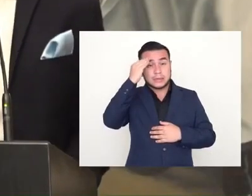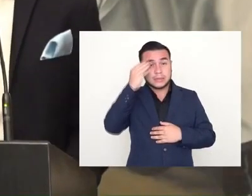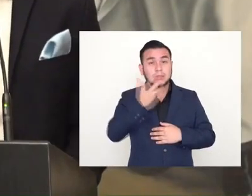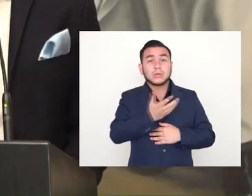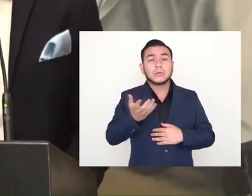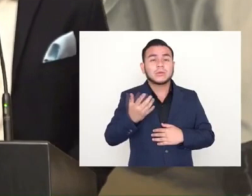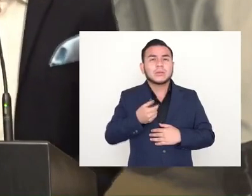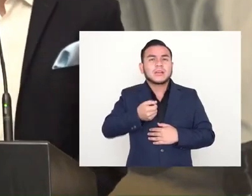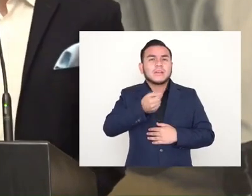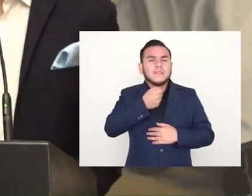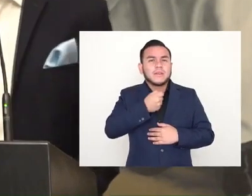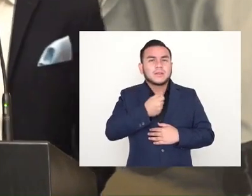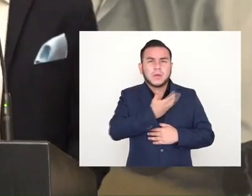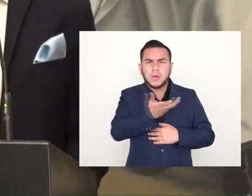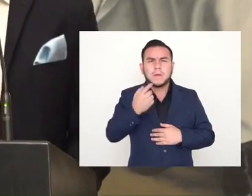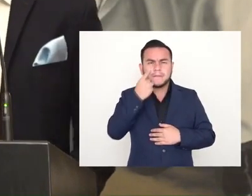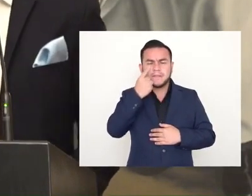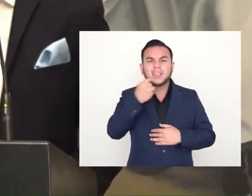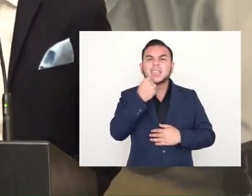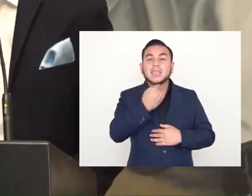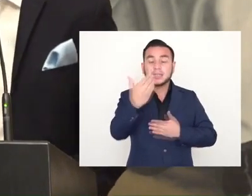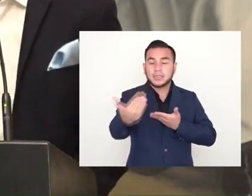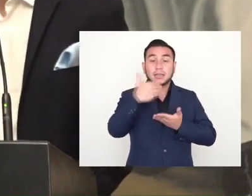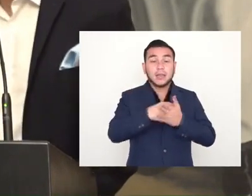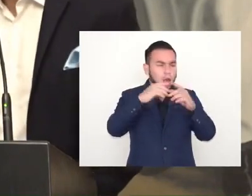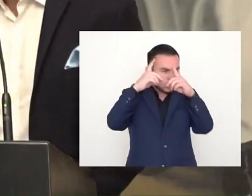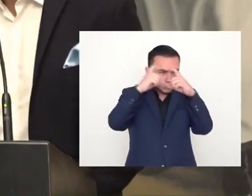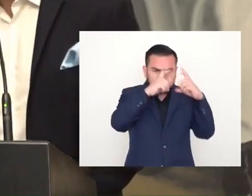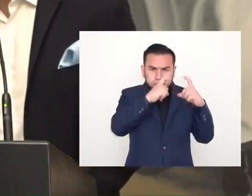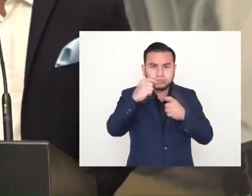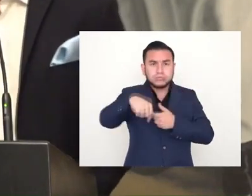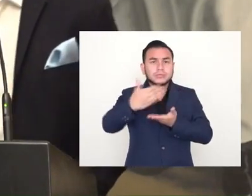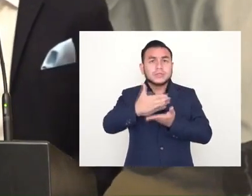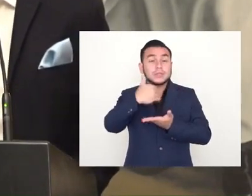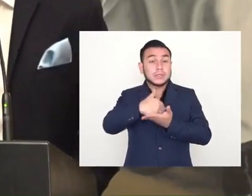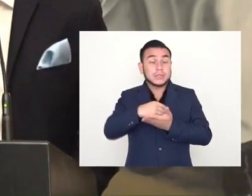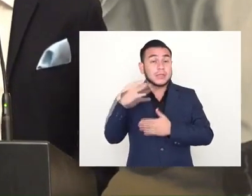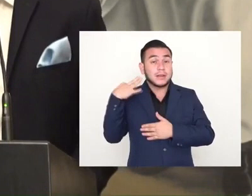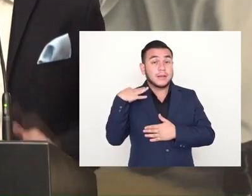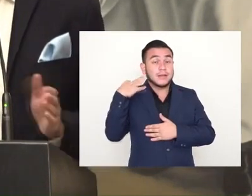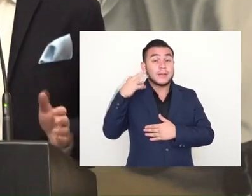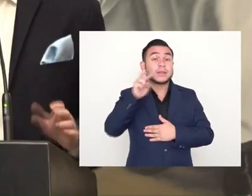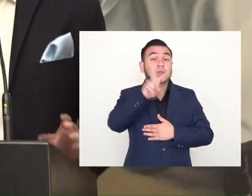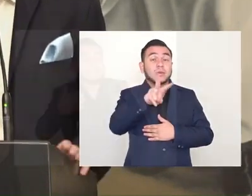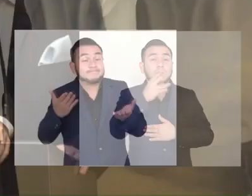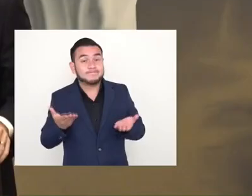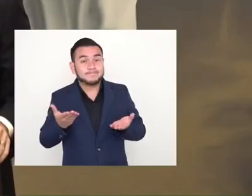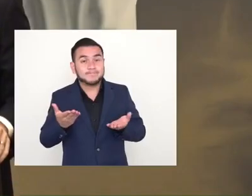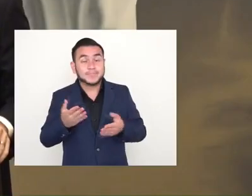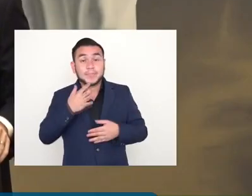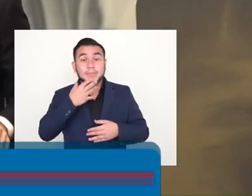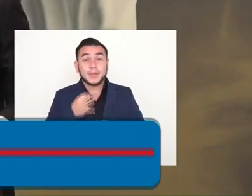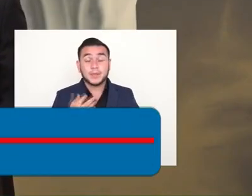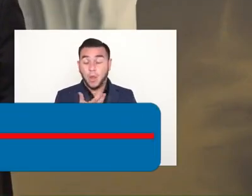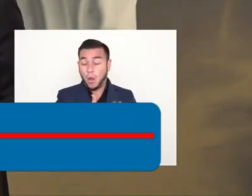presidente decidió iniciar su mensaje asegurando que el estado mayor no posee los archivos de la masacre en el sote la